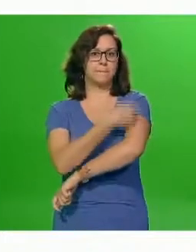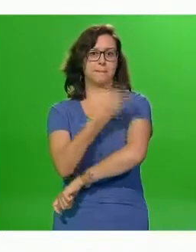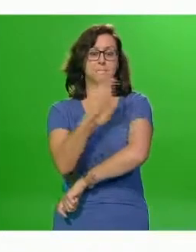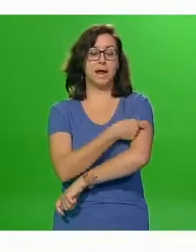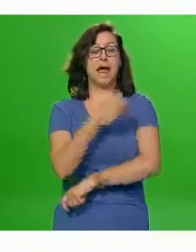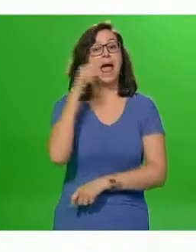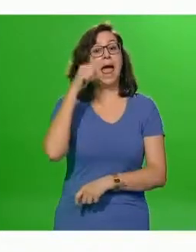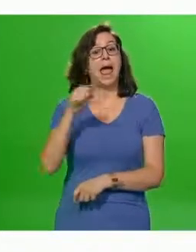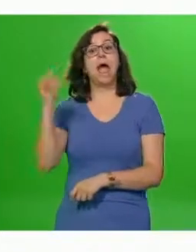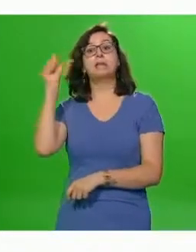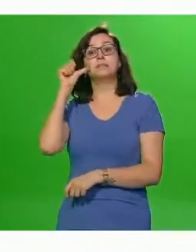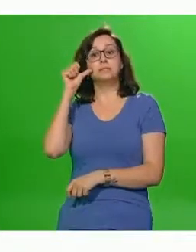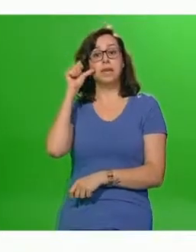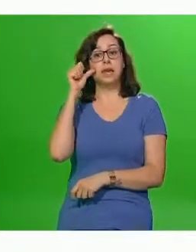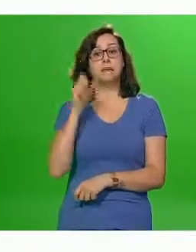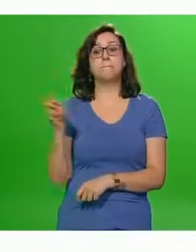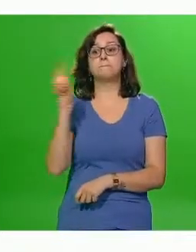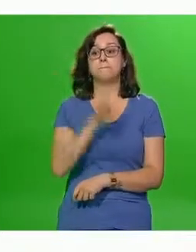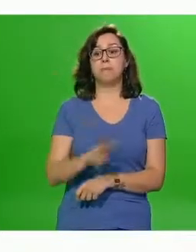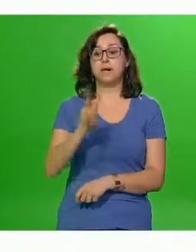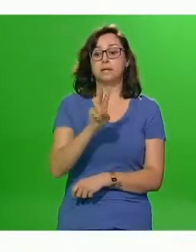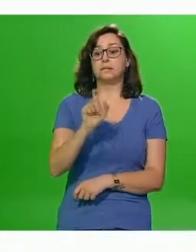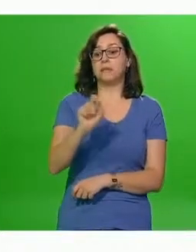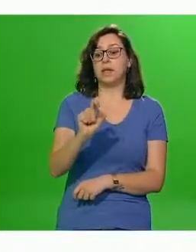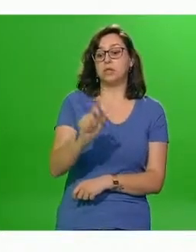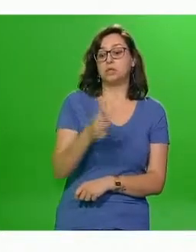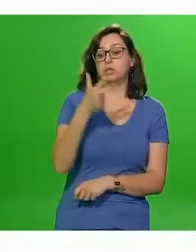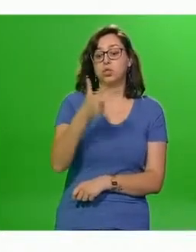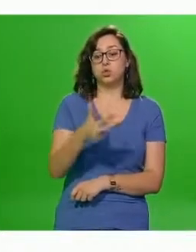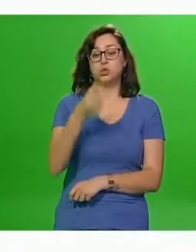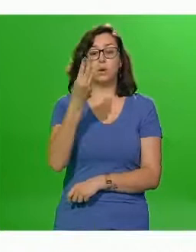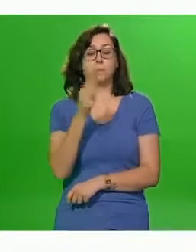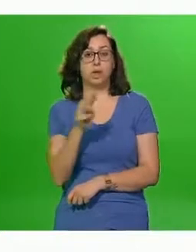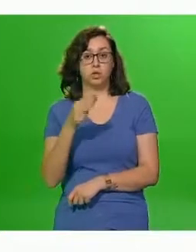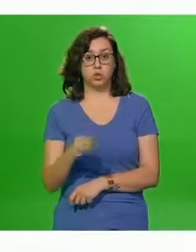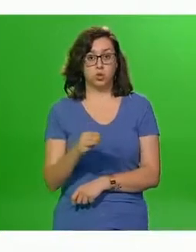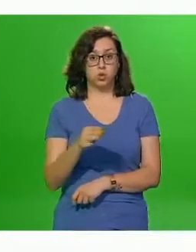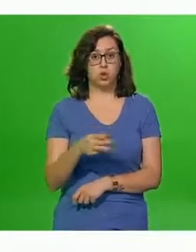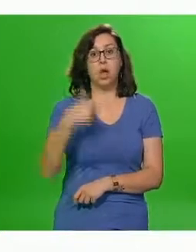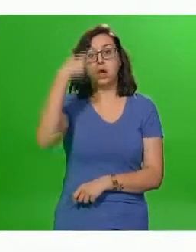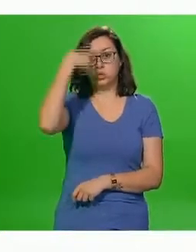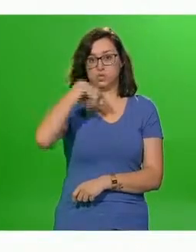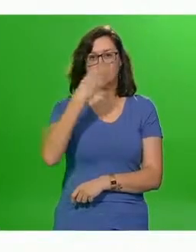las 9 de la noche, 28 de mayo, se aplicaron un total de